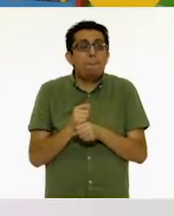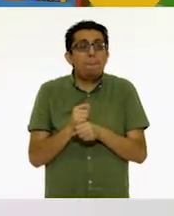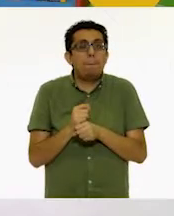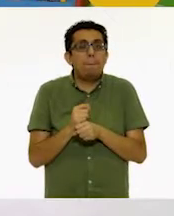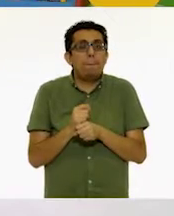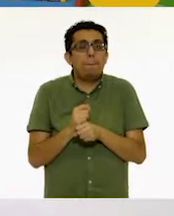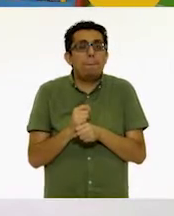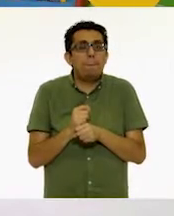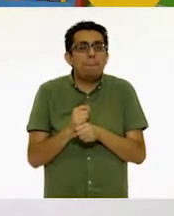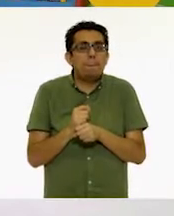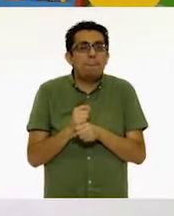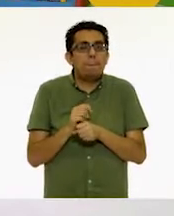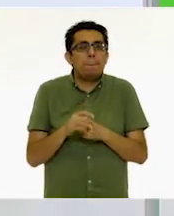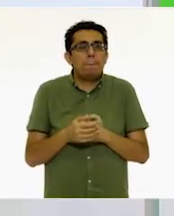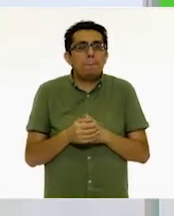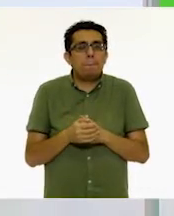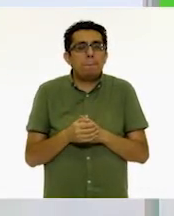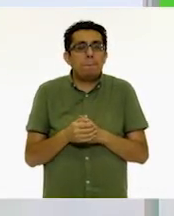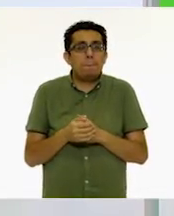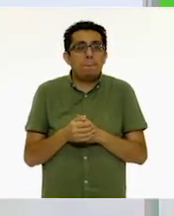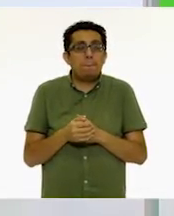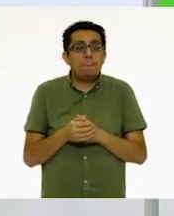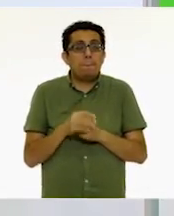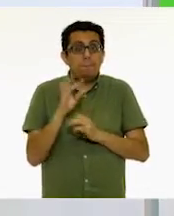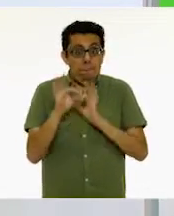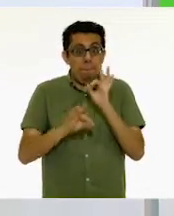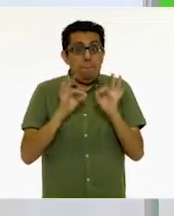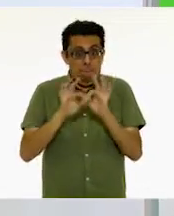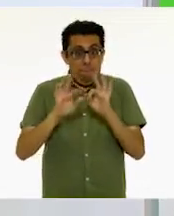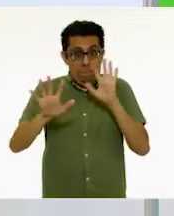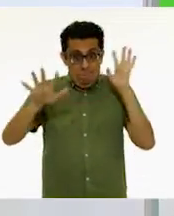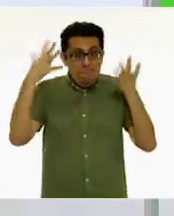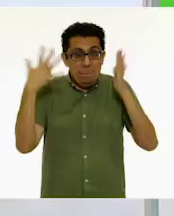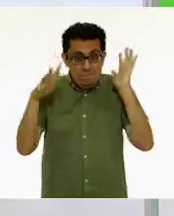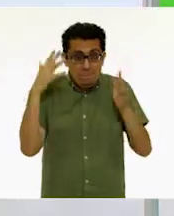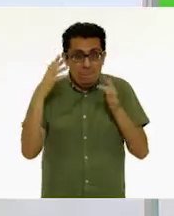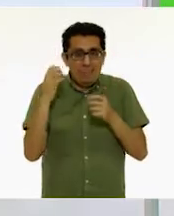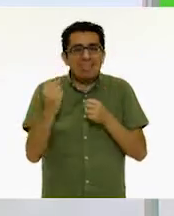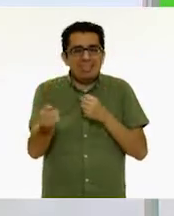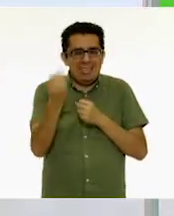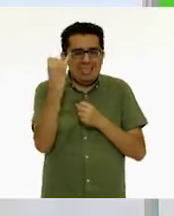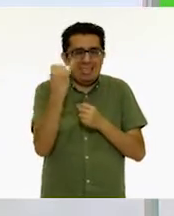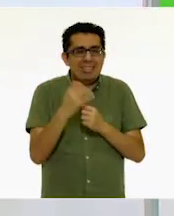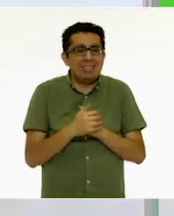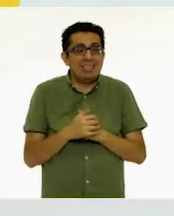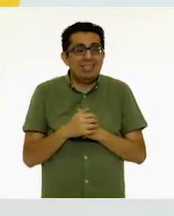traviesos! ¡Sohar! ¿Listos, traviesos?